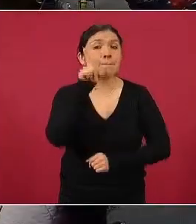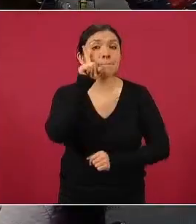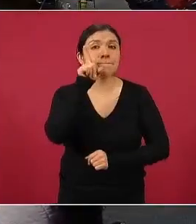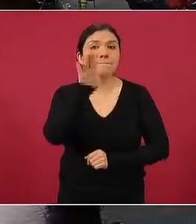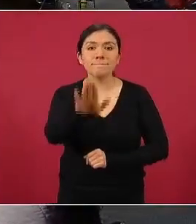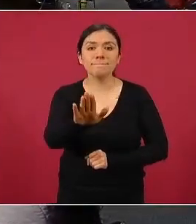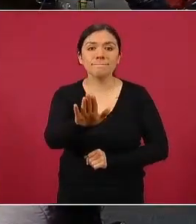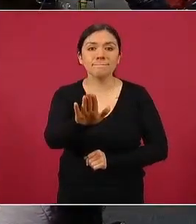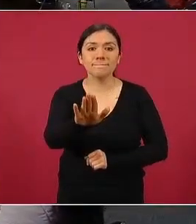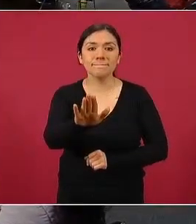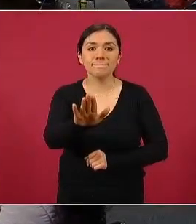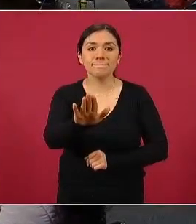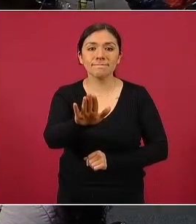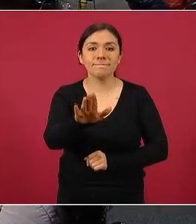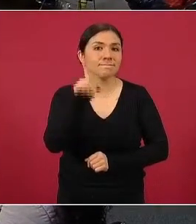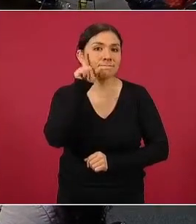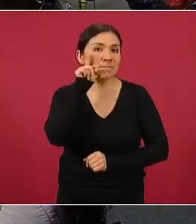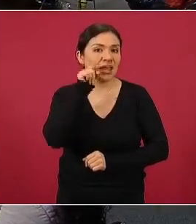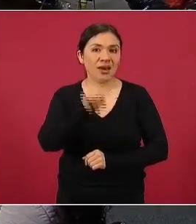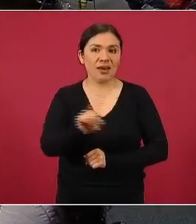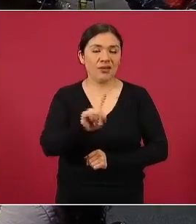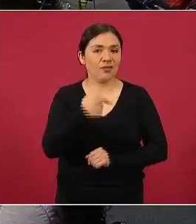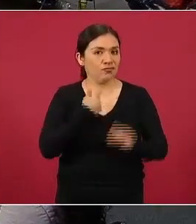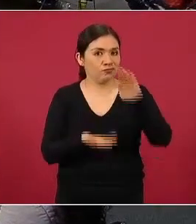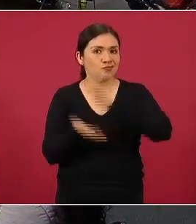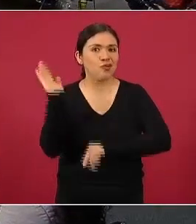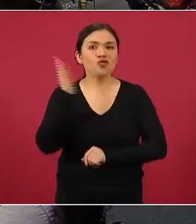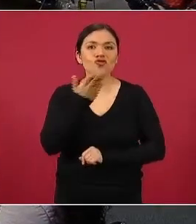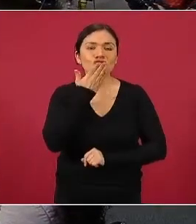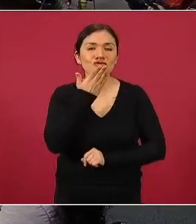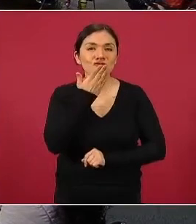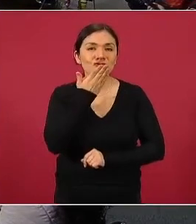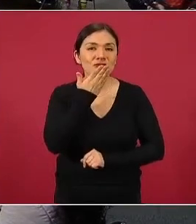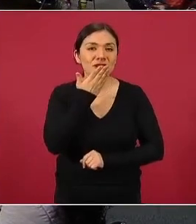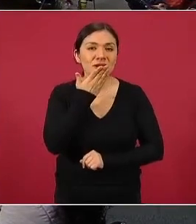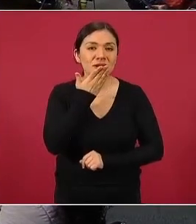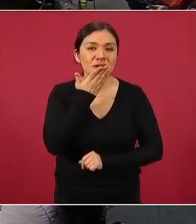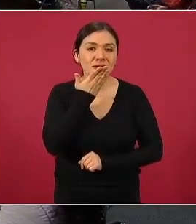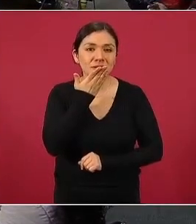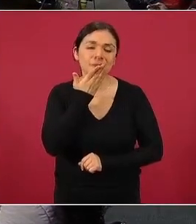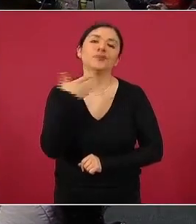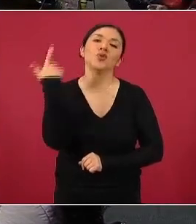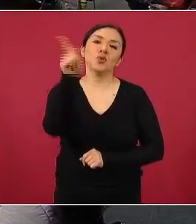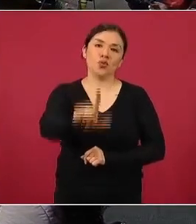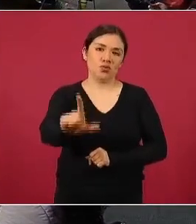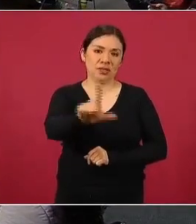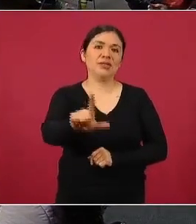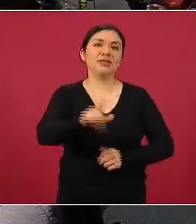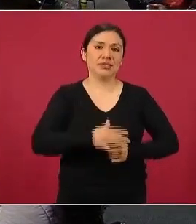Mañana, digo, no, que nos vamos a Sonora el lunes.